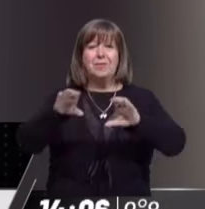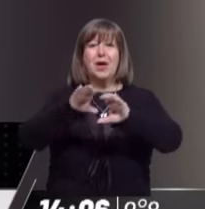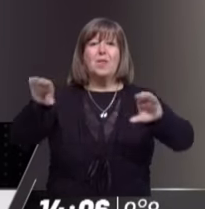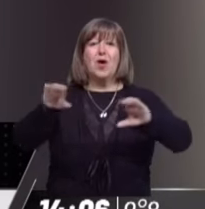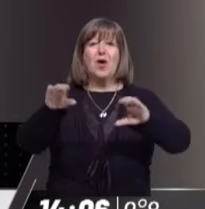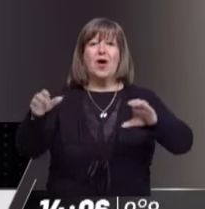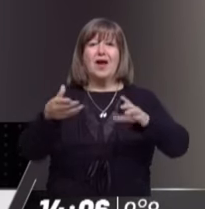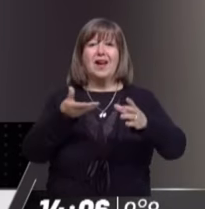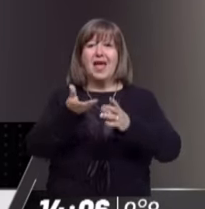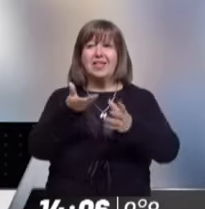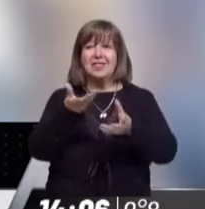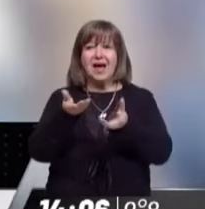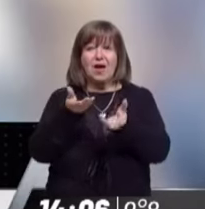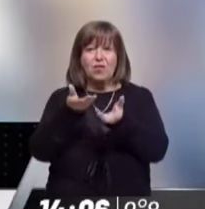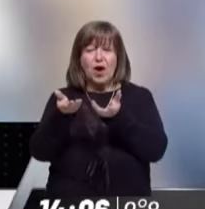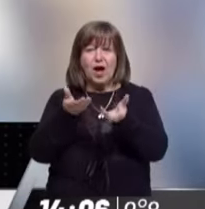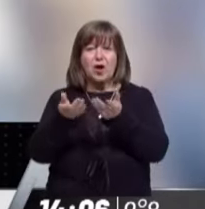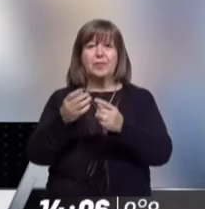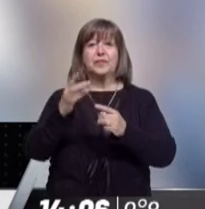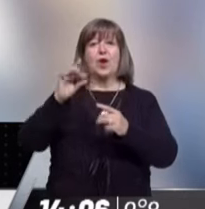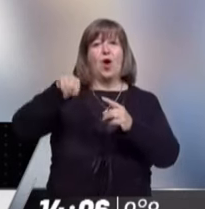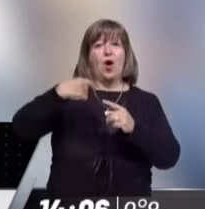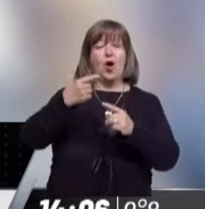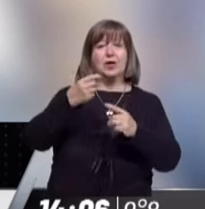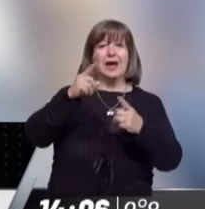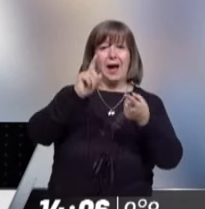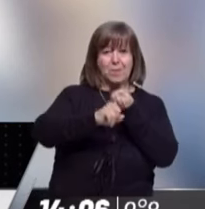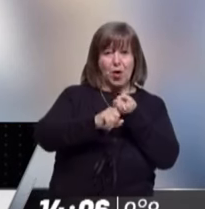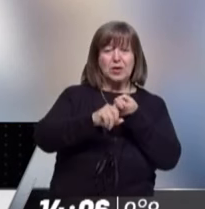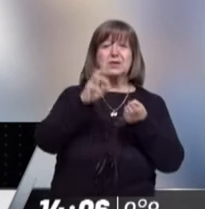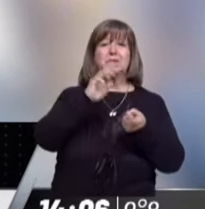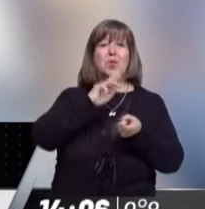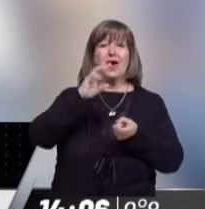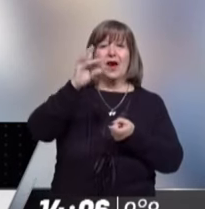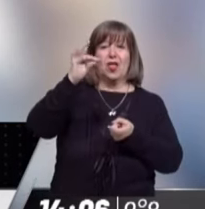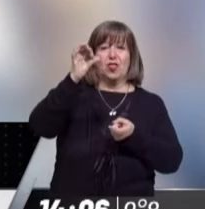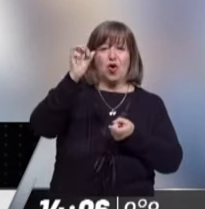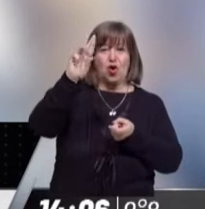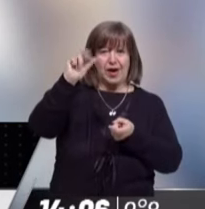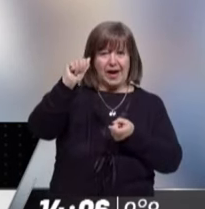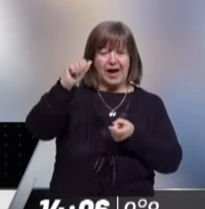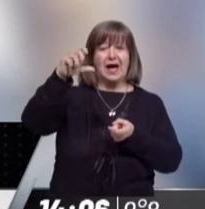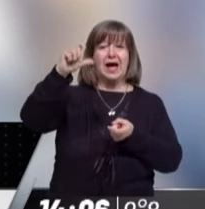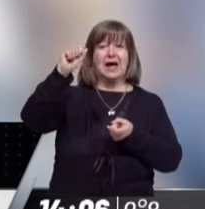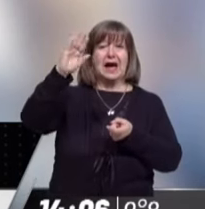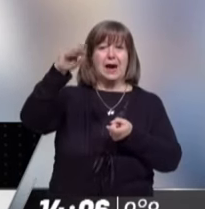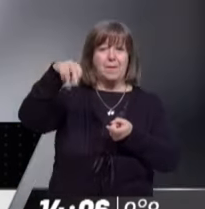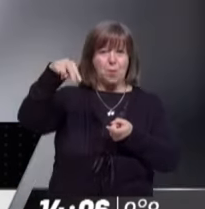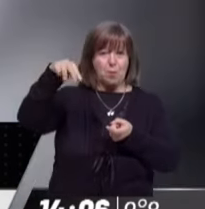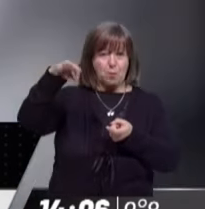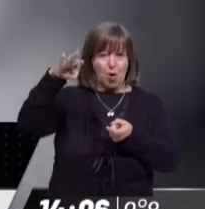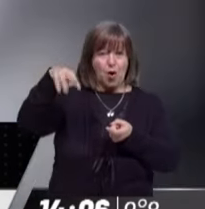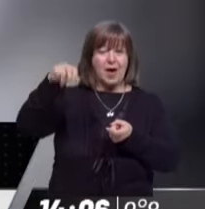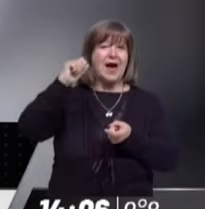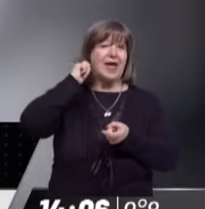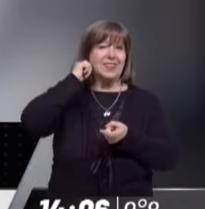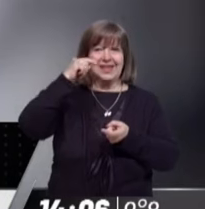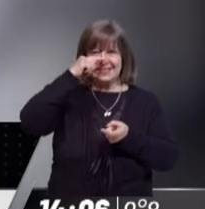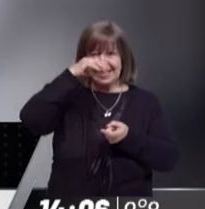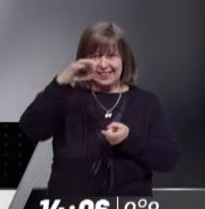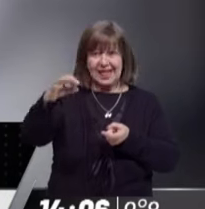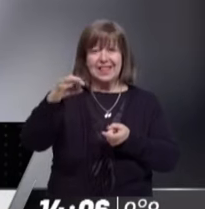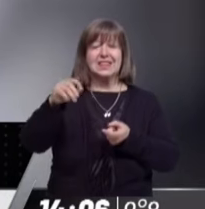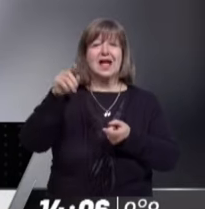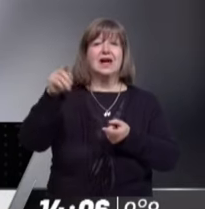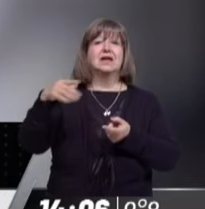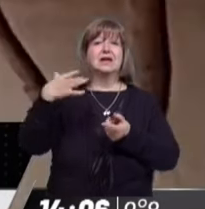observamos allí. En tanto, Dora Carmona, la esposa, la pareja de la víctima fatal de 70 años, debió